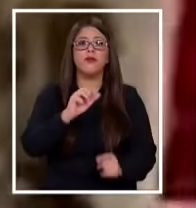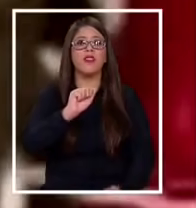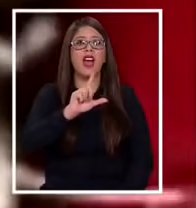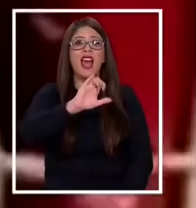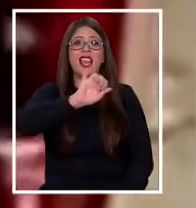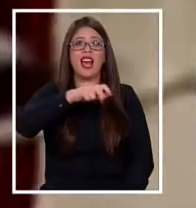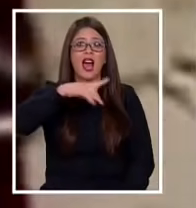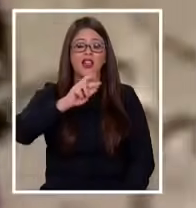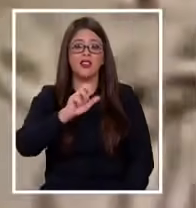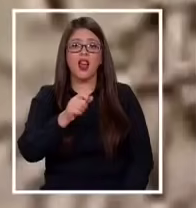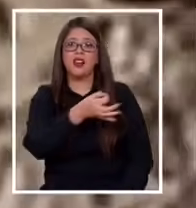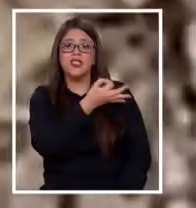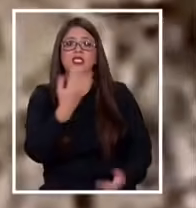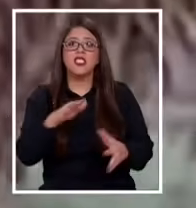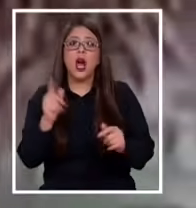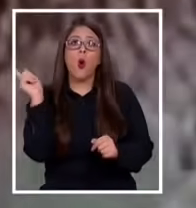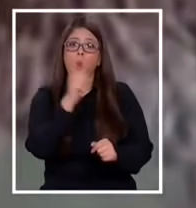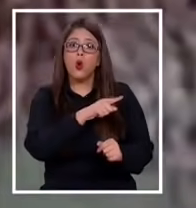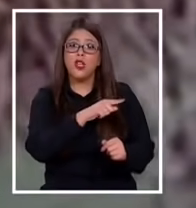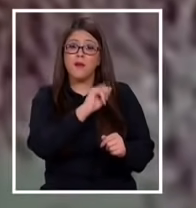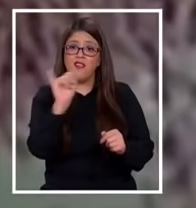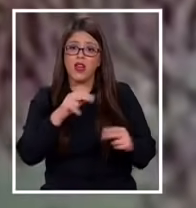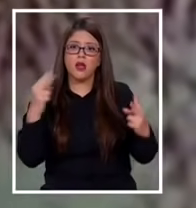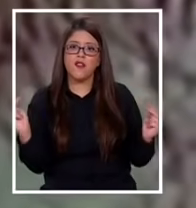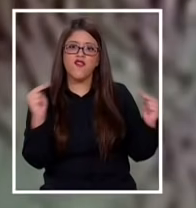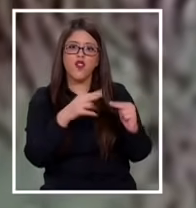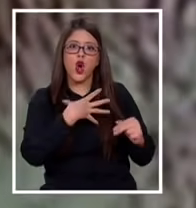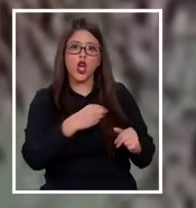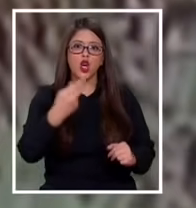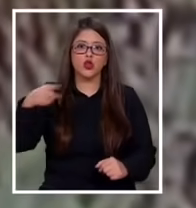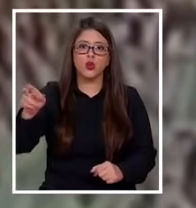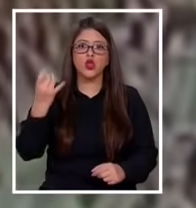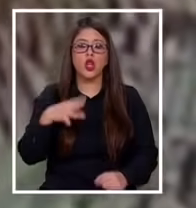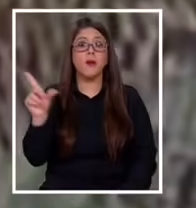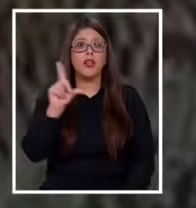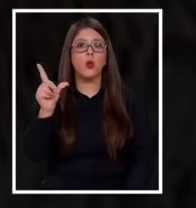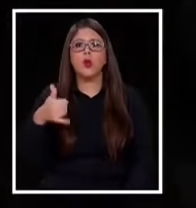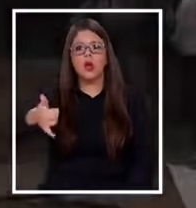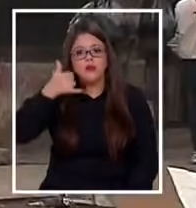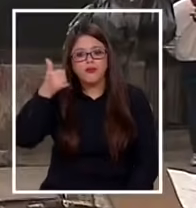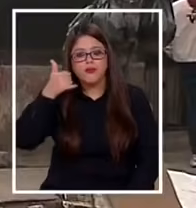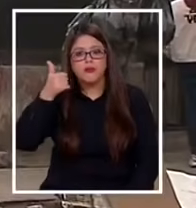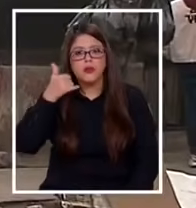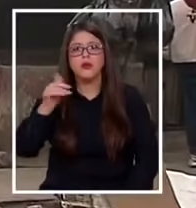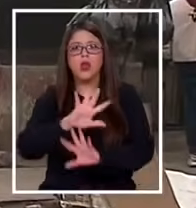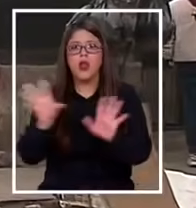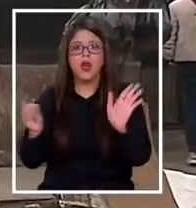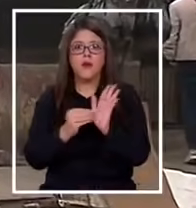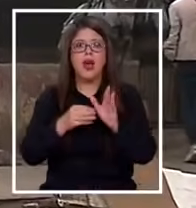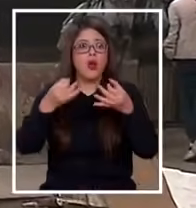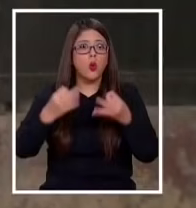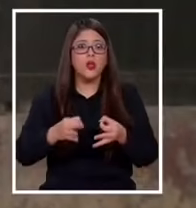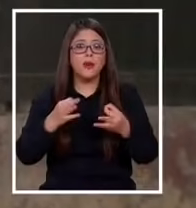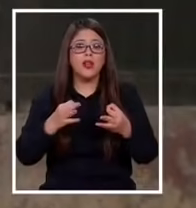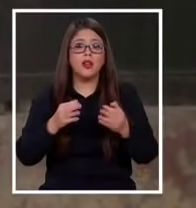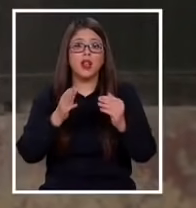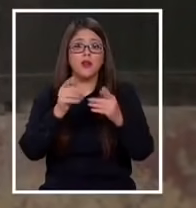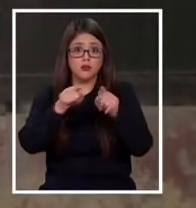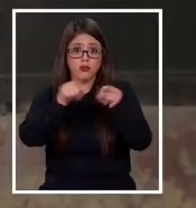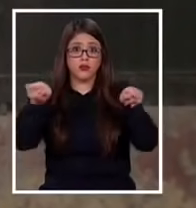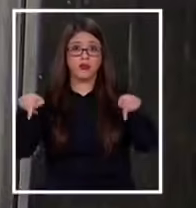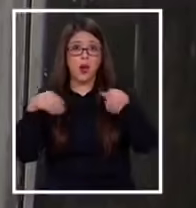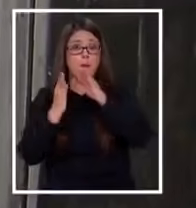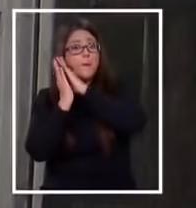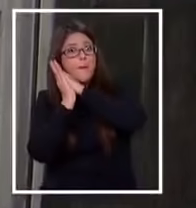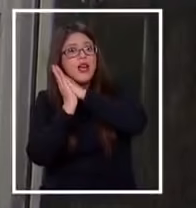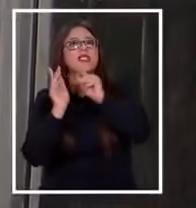que el sábado vio por última vez a su hijo y que el lunes solo habló con él por teléfono, cuando iba rumbo a la pieza que arrendaba en este